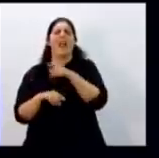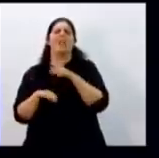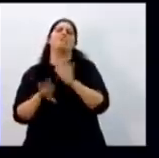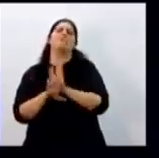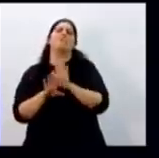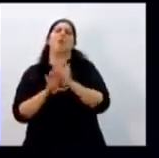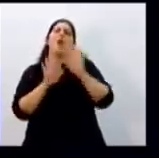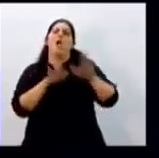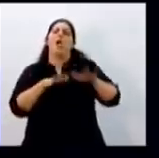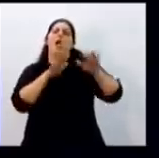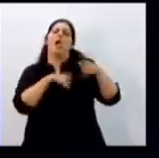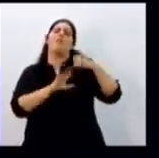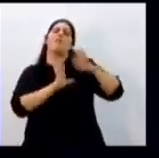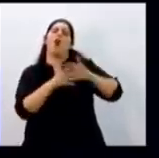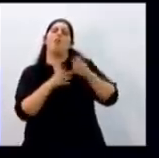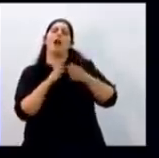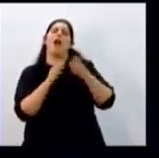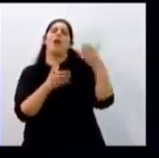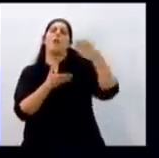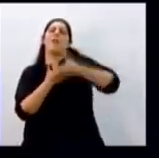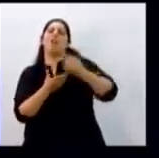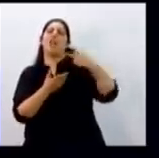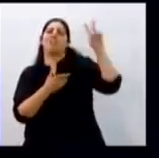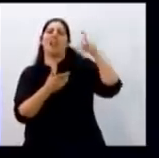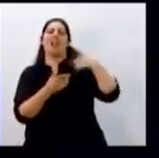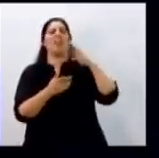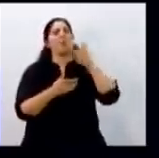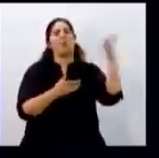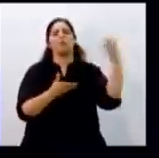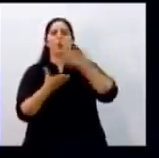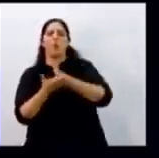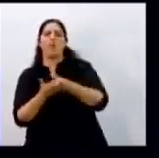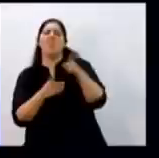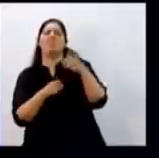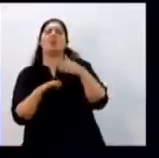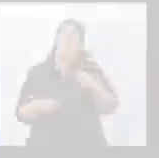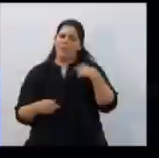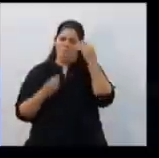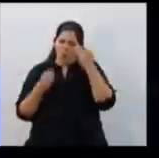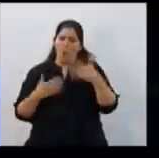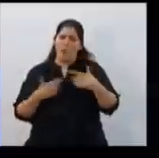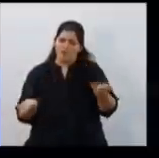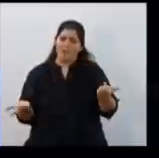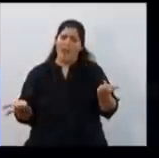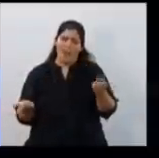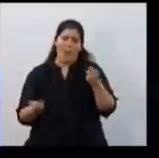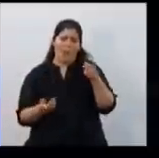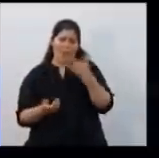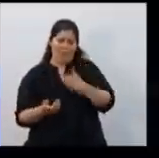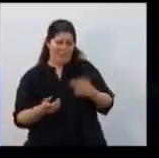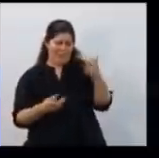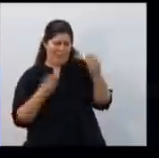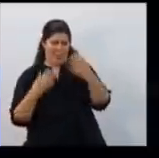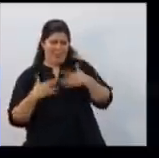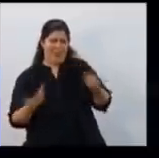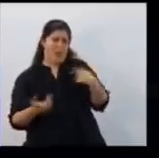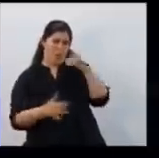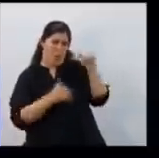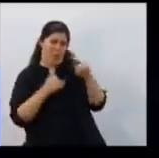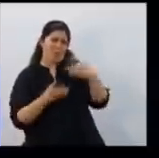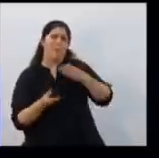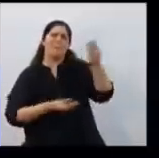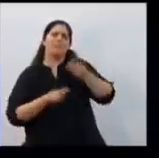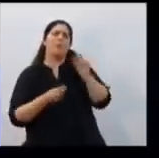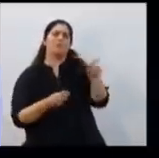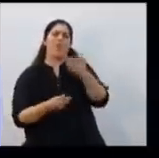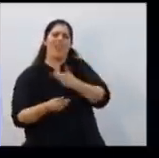lamebotas que apoya la intervención extranjera de Estados Unidos, es un lamebotas de Trump. Presidente, si le preocupa la salud, le cuento que el presupuesto en su